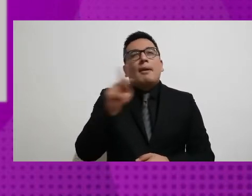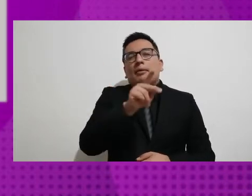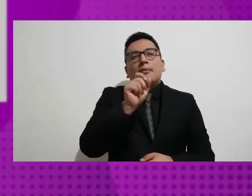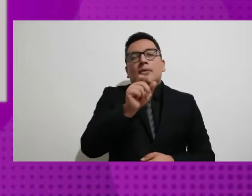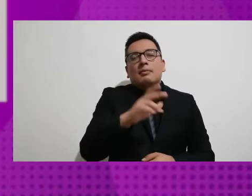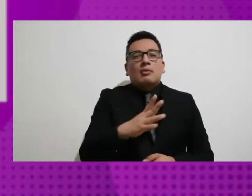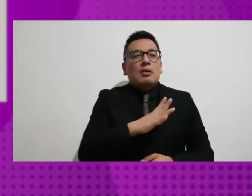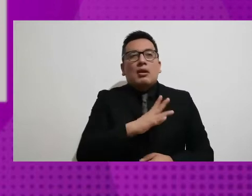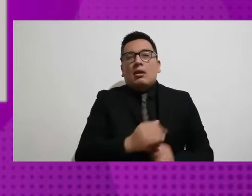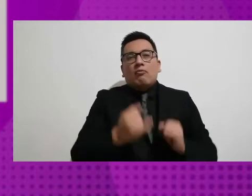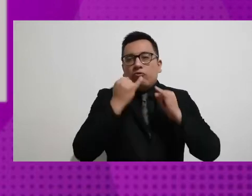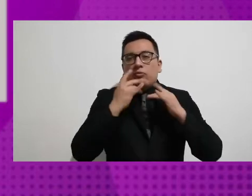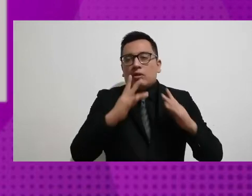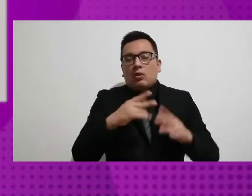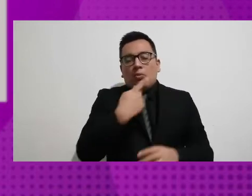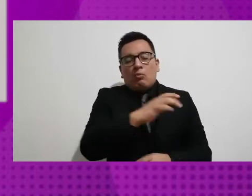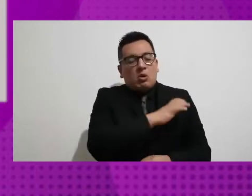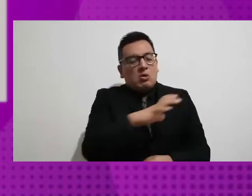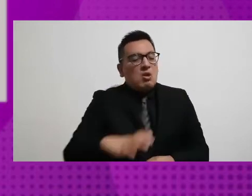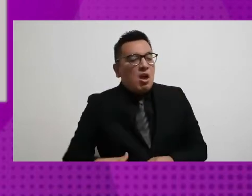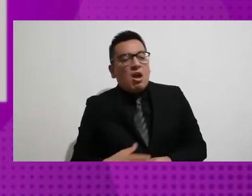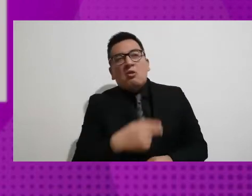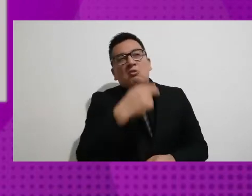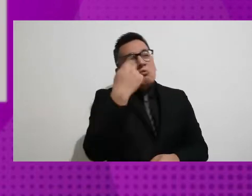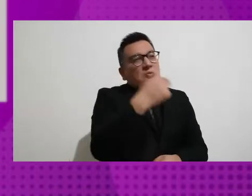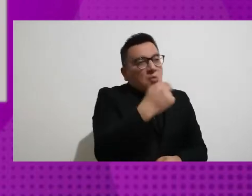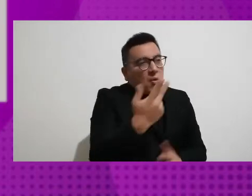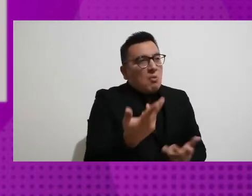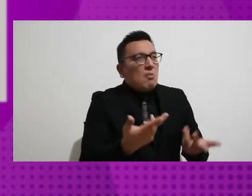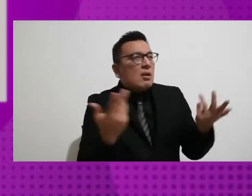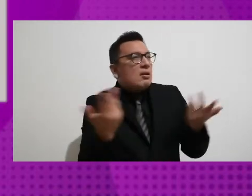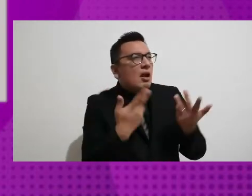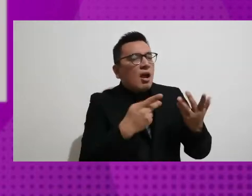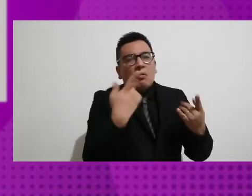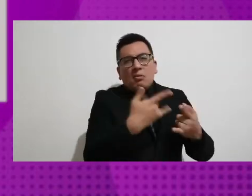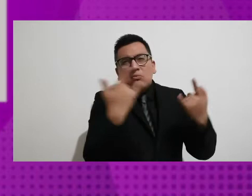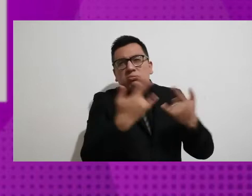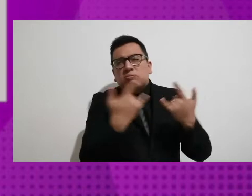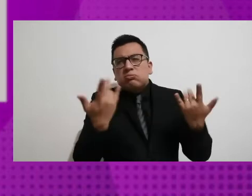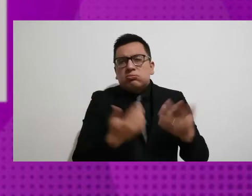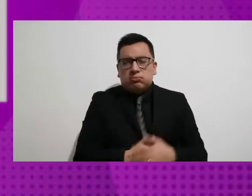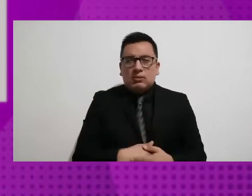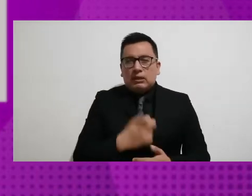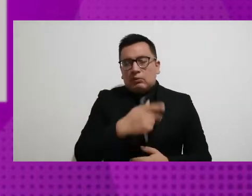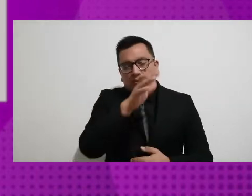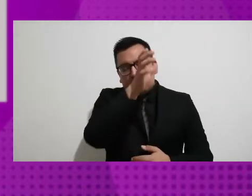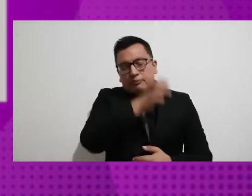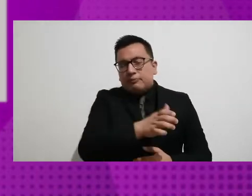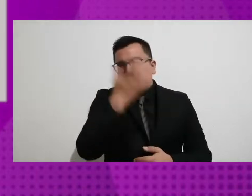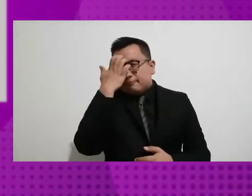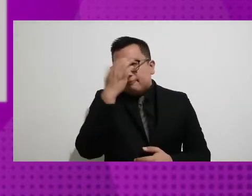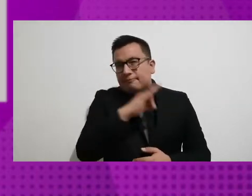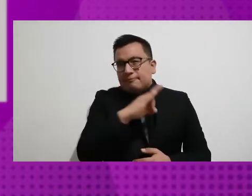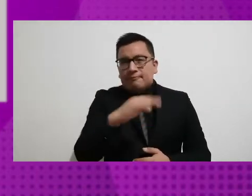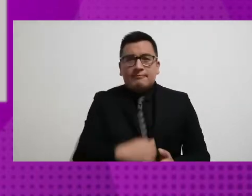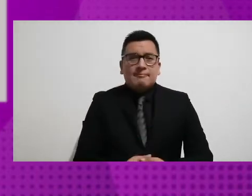votantes de quiénes eran sus candidatos, cómo podían votar, dónde los podían encontrar sus currículums, etcétera,